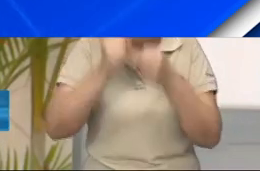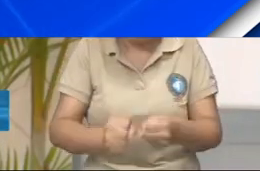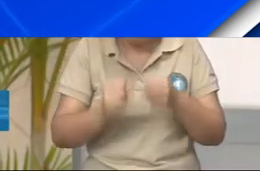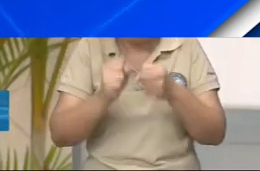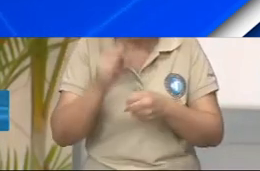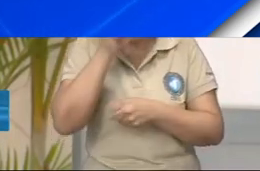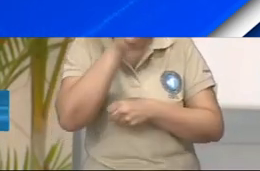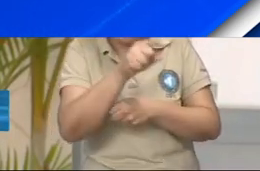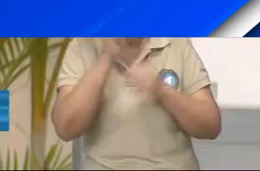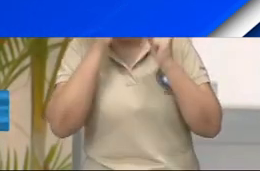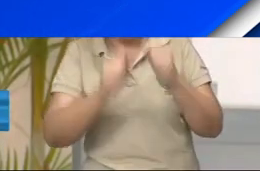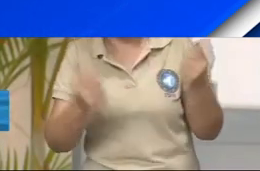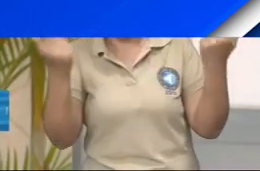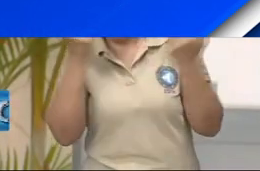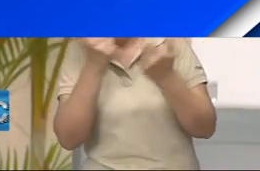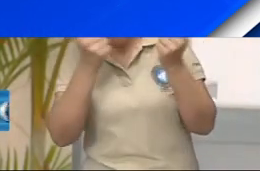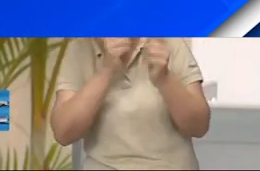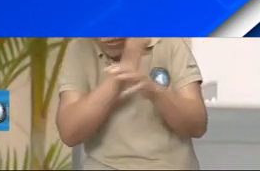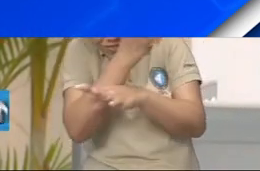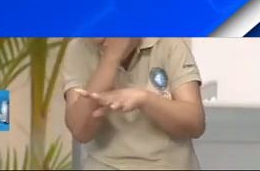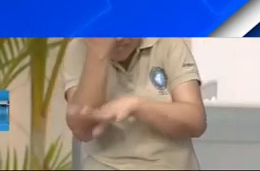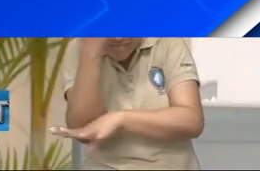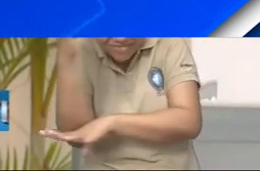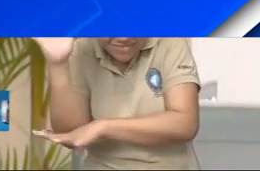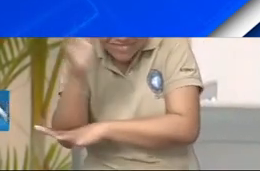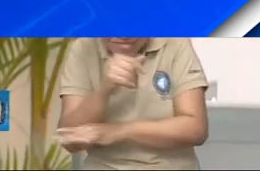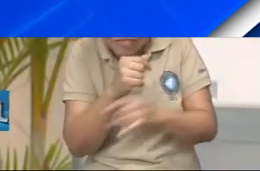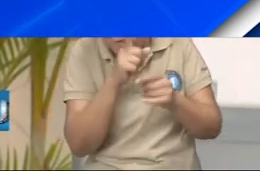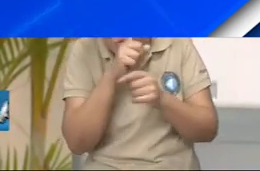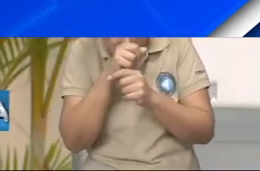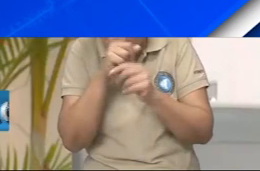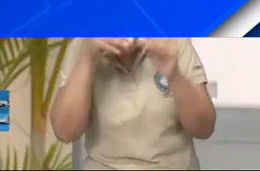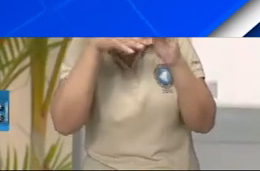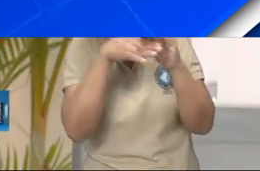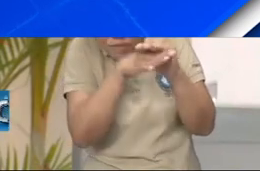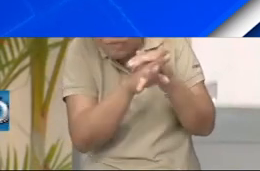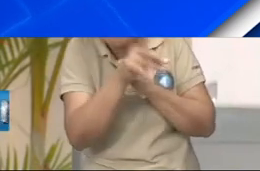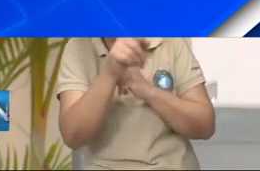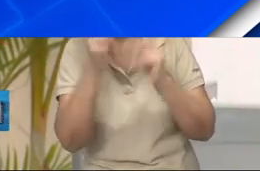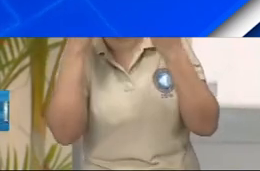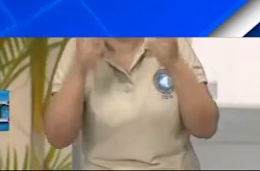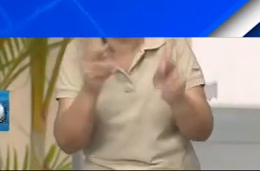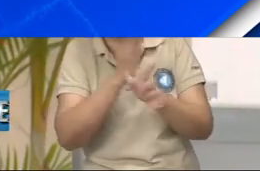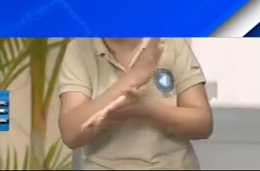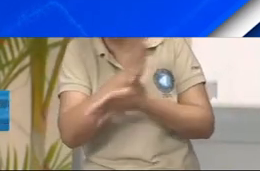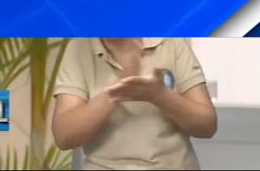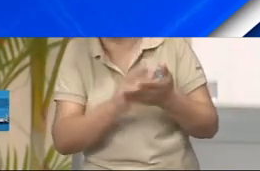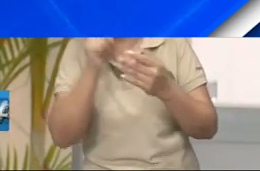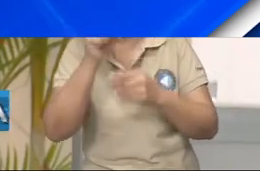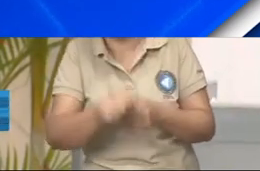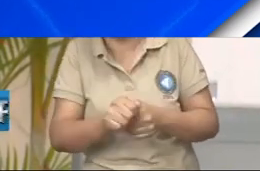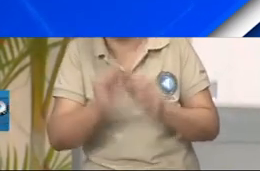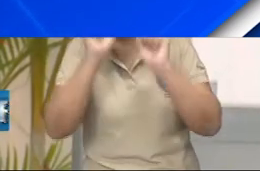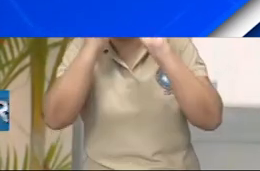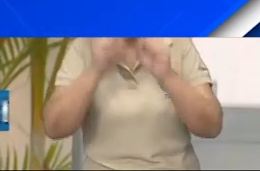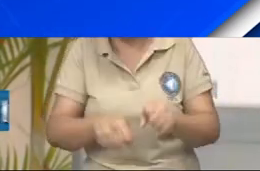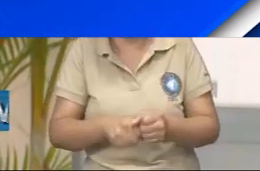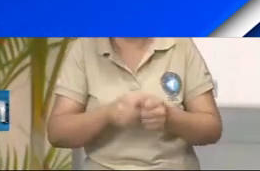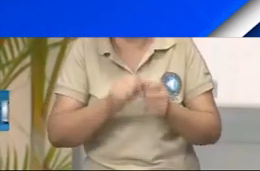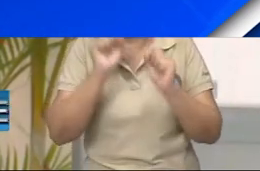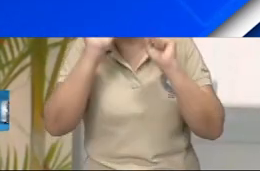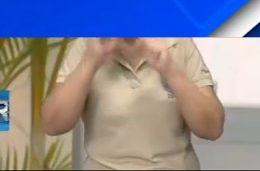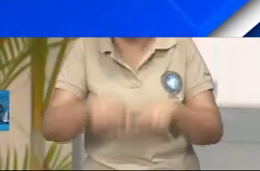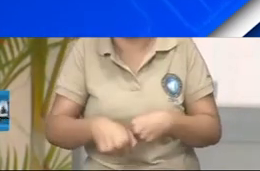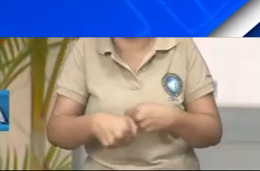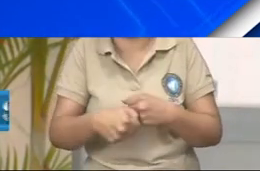que estaban allá, y fue usado como una estrategia que permitió que se